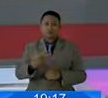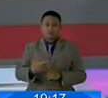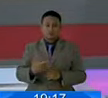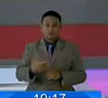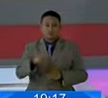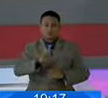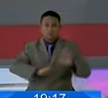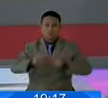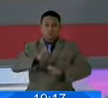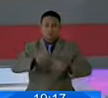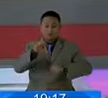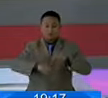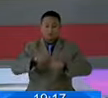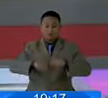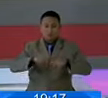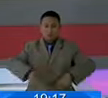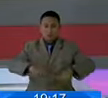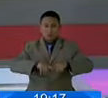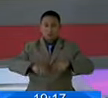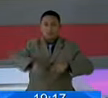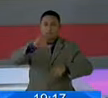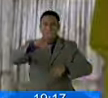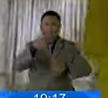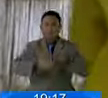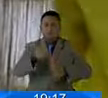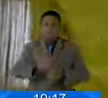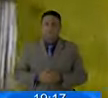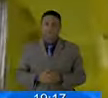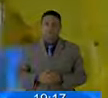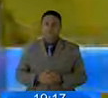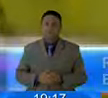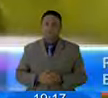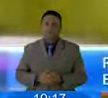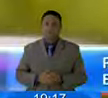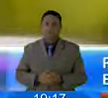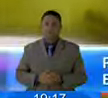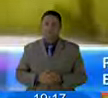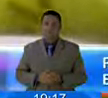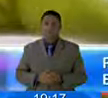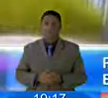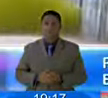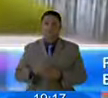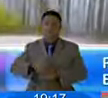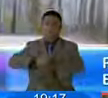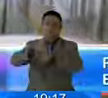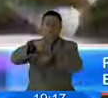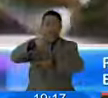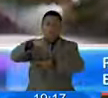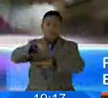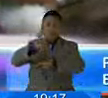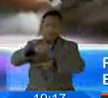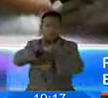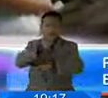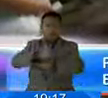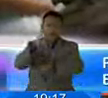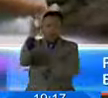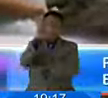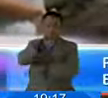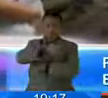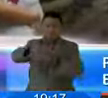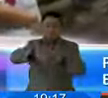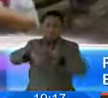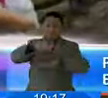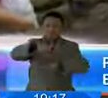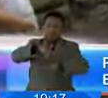de los daños en los sitios más afectados. El gobernador de Manabí decretó el estado de emergencia para toda la provincia por